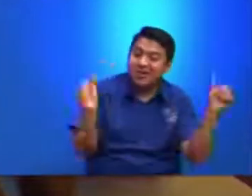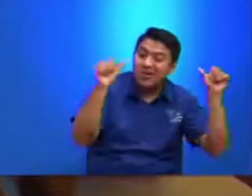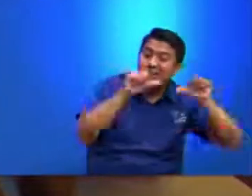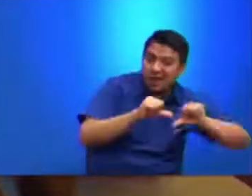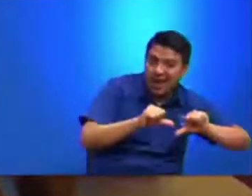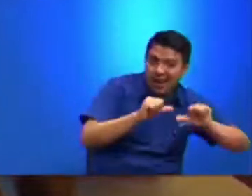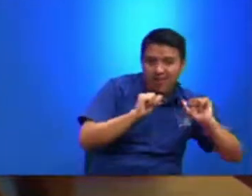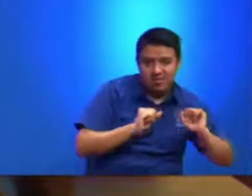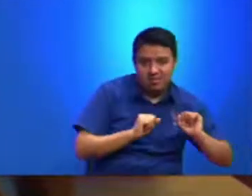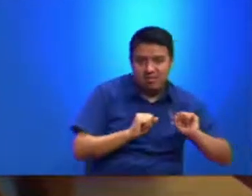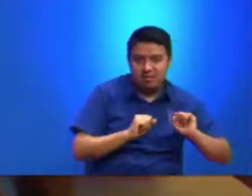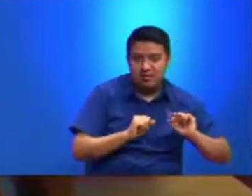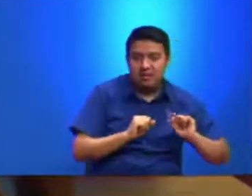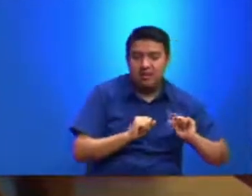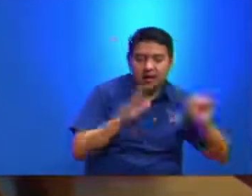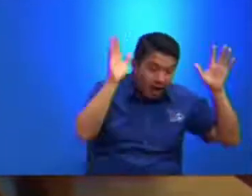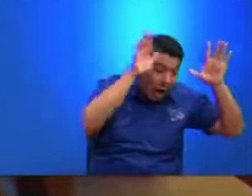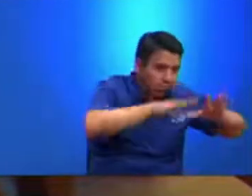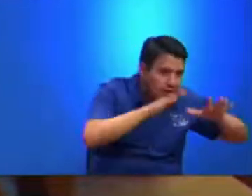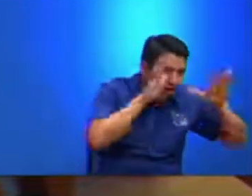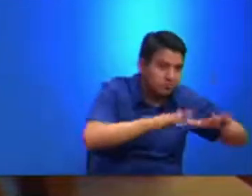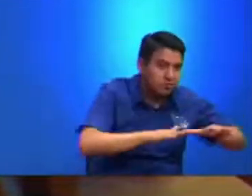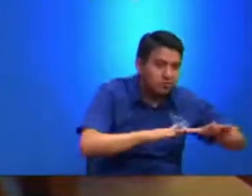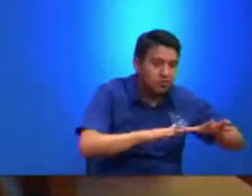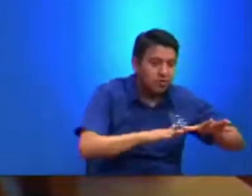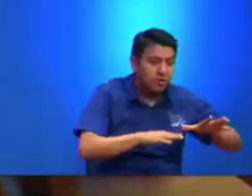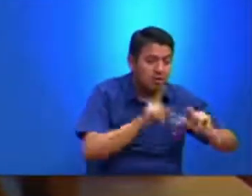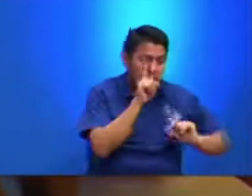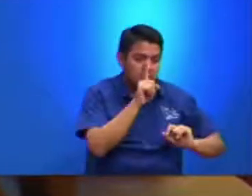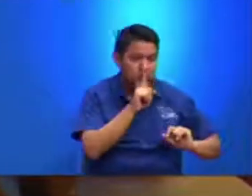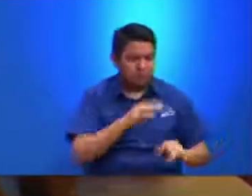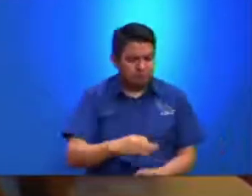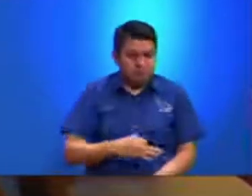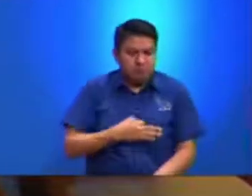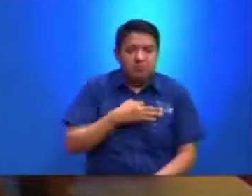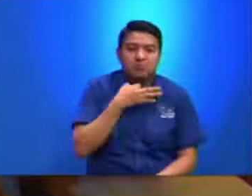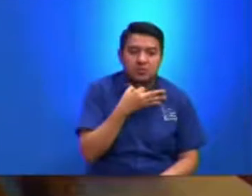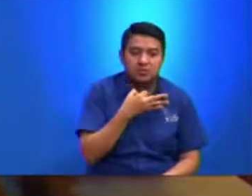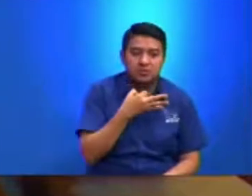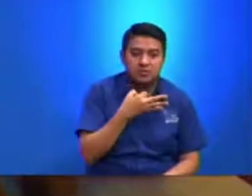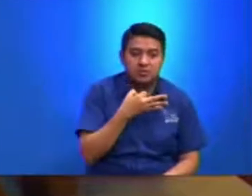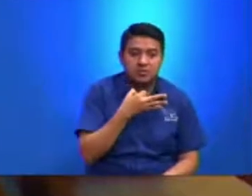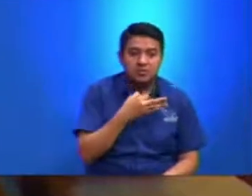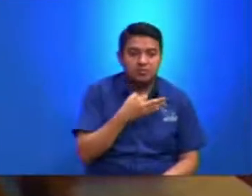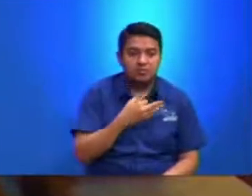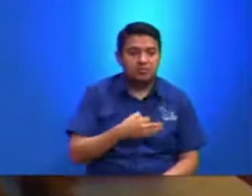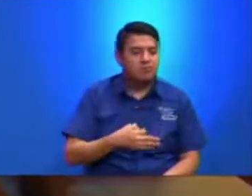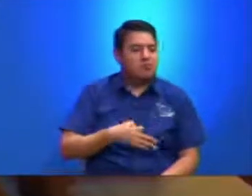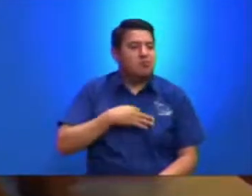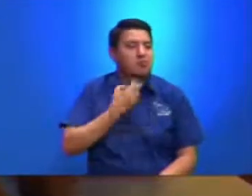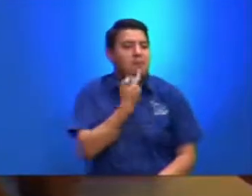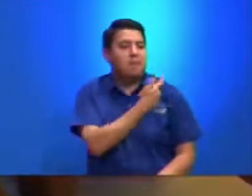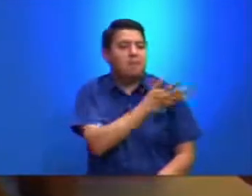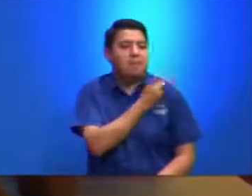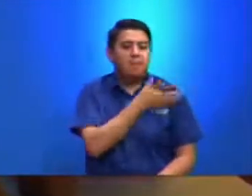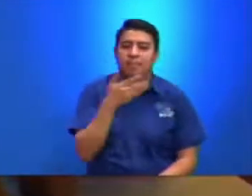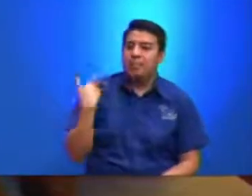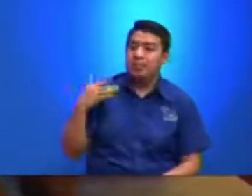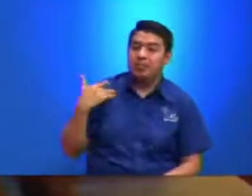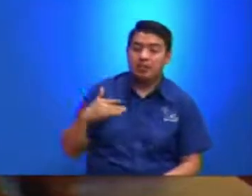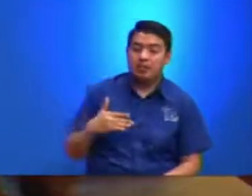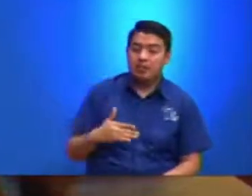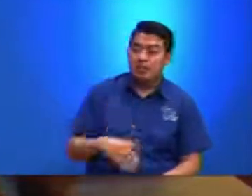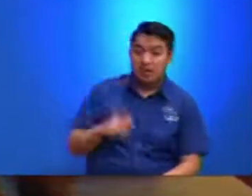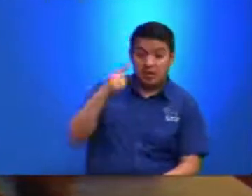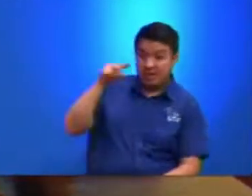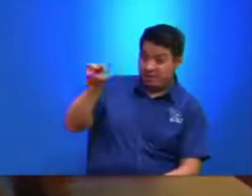de la adulación, vino el rey de Babilonia y lo mató, lo hicieron pedazos. ¿Cuál fue la muerte?